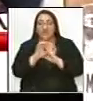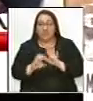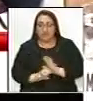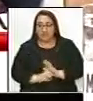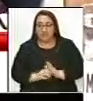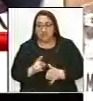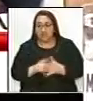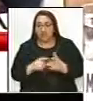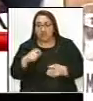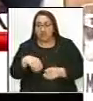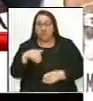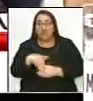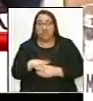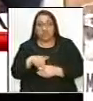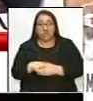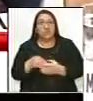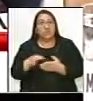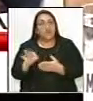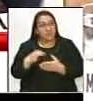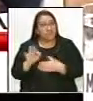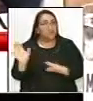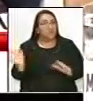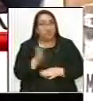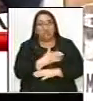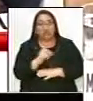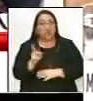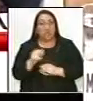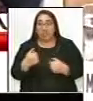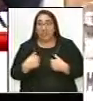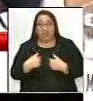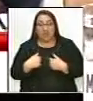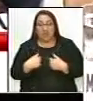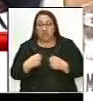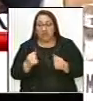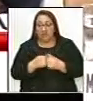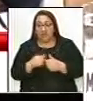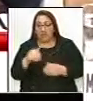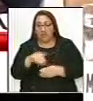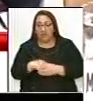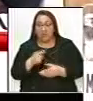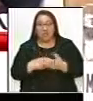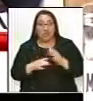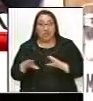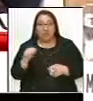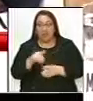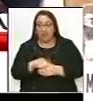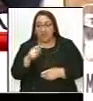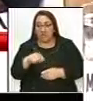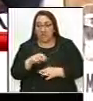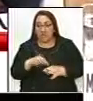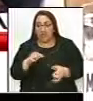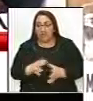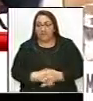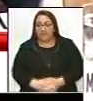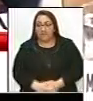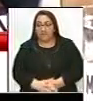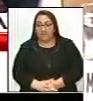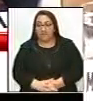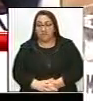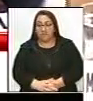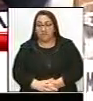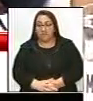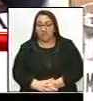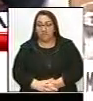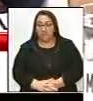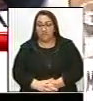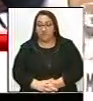constitucionales que necesitan votación calificada. Y si no tenemos el consenso para lograr la votación necesaria en el Pleno, va a